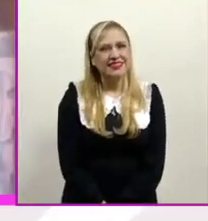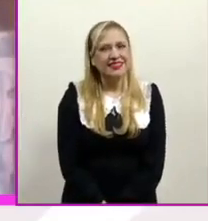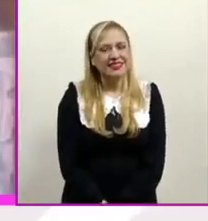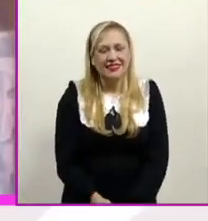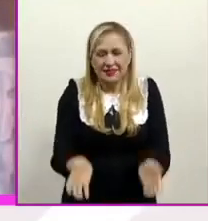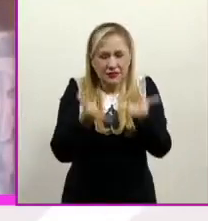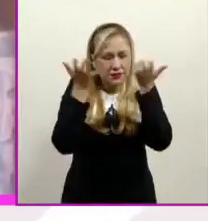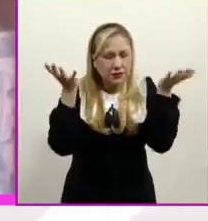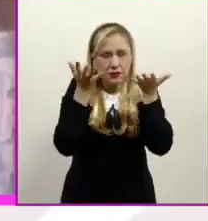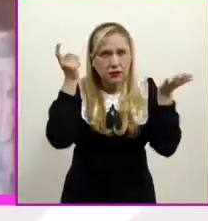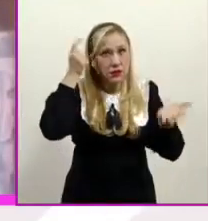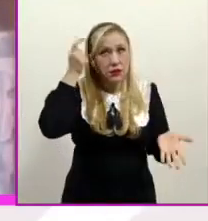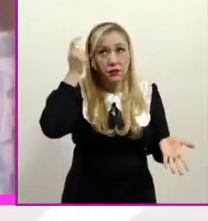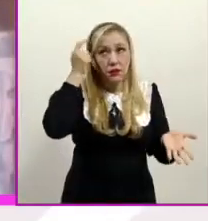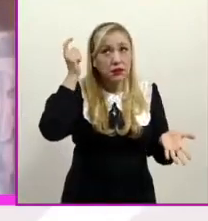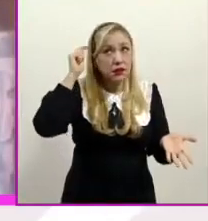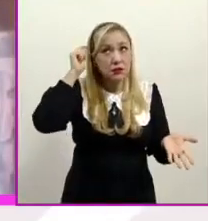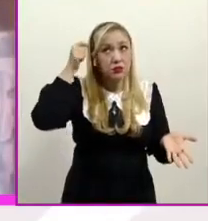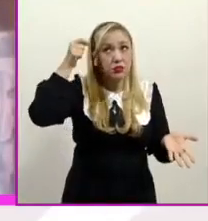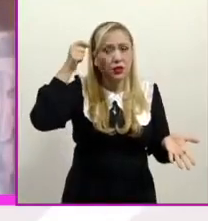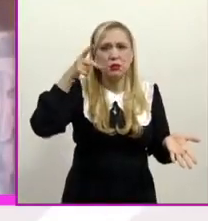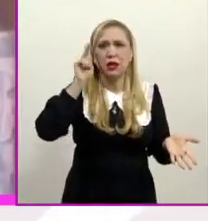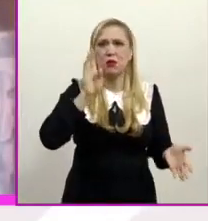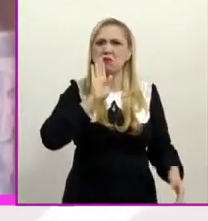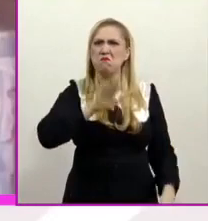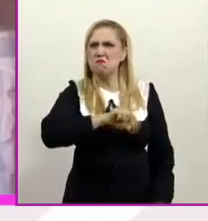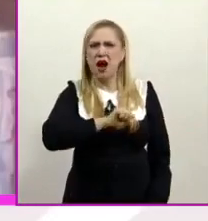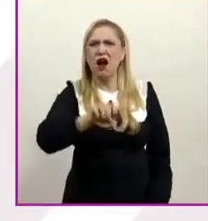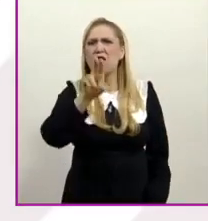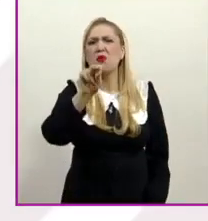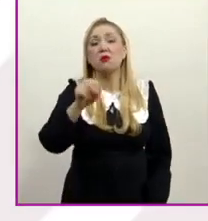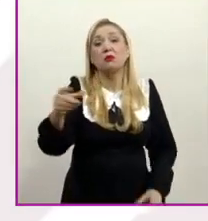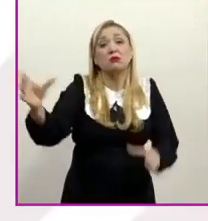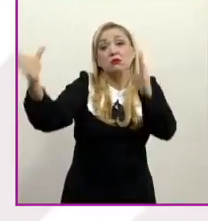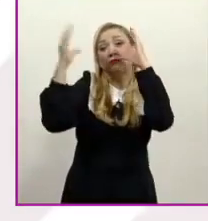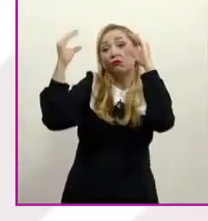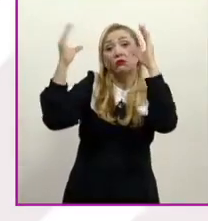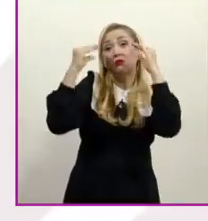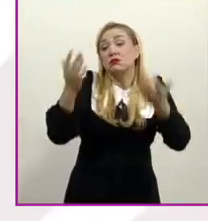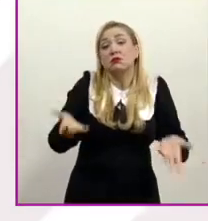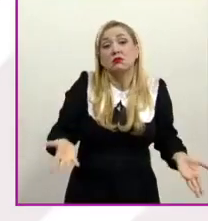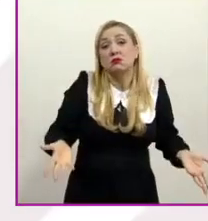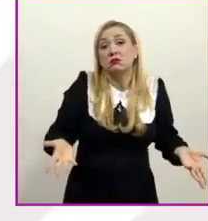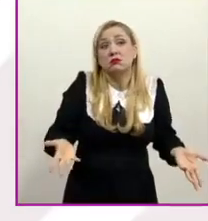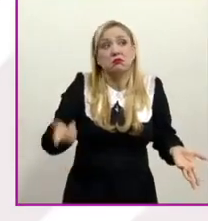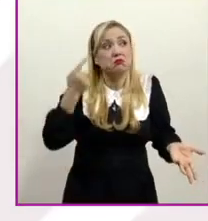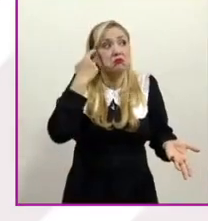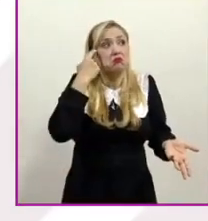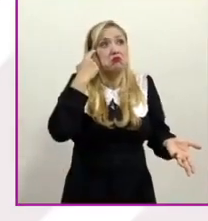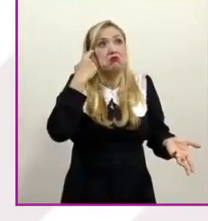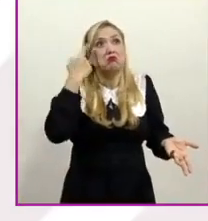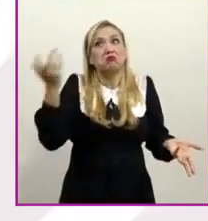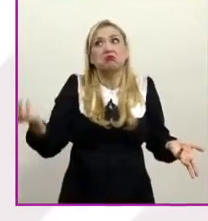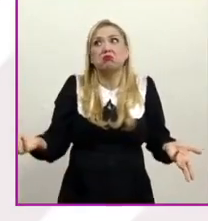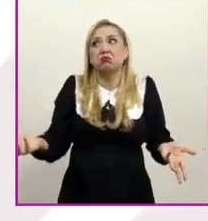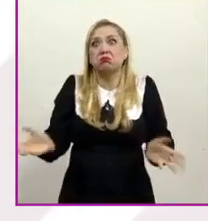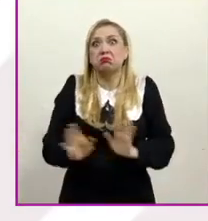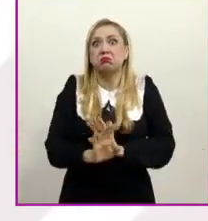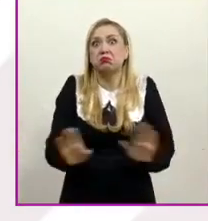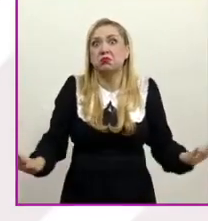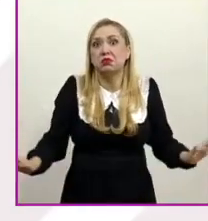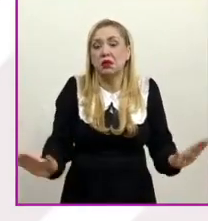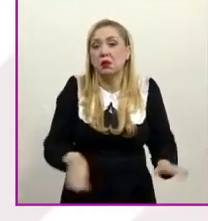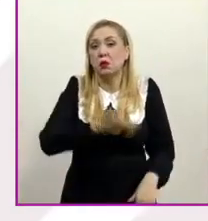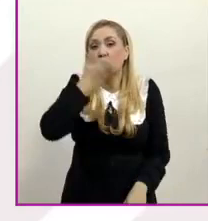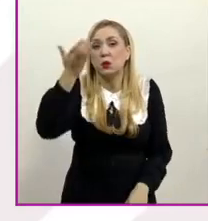Está en nuestro sesgo inconsciente y no es malicioso, o no es conscientemente malicioso. Este monstruo